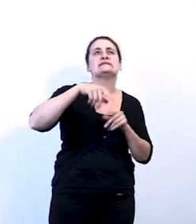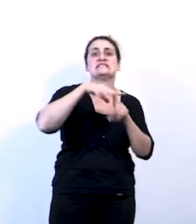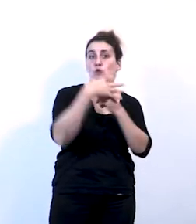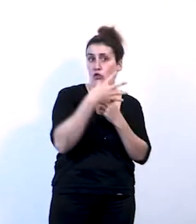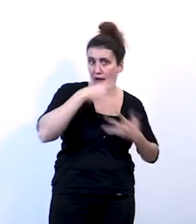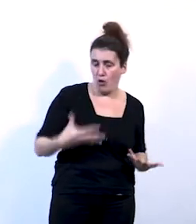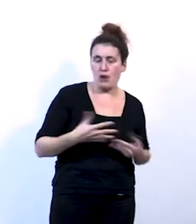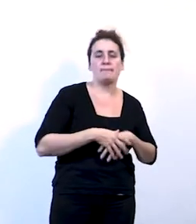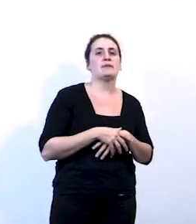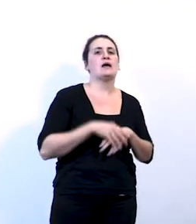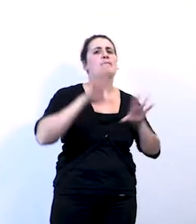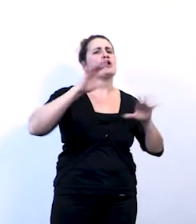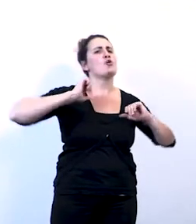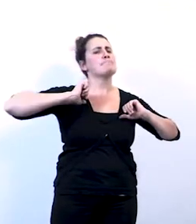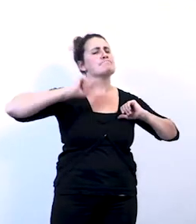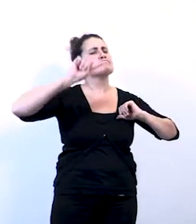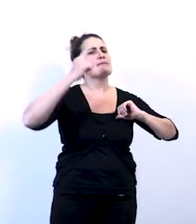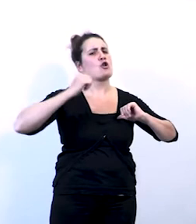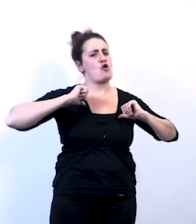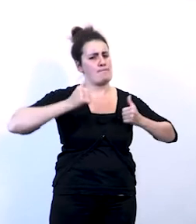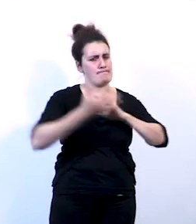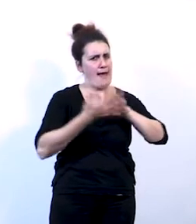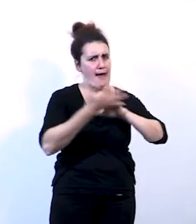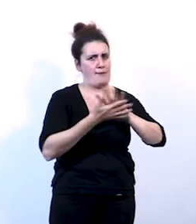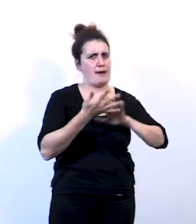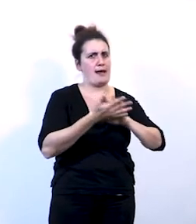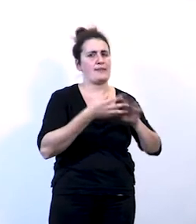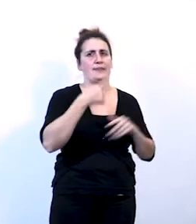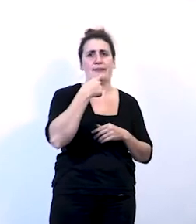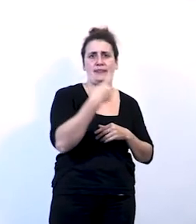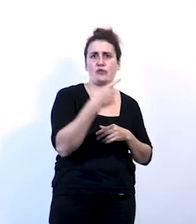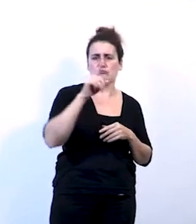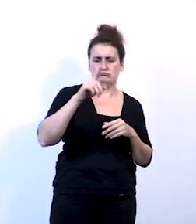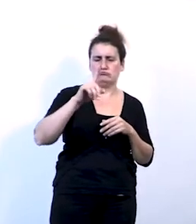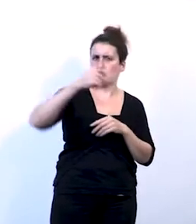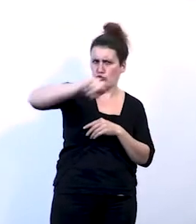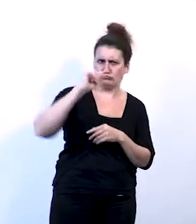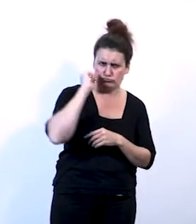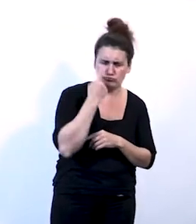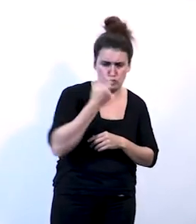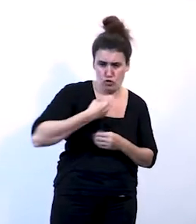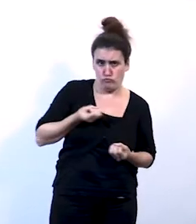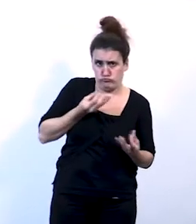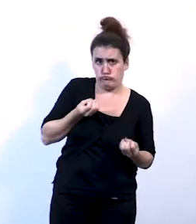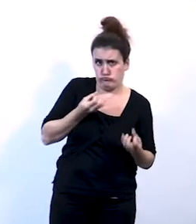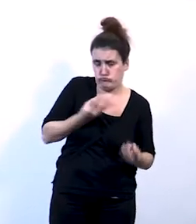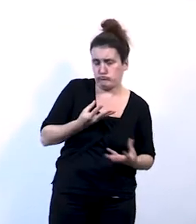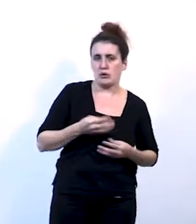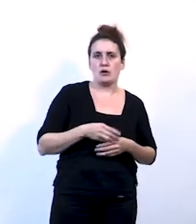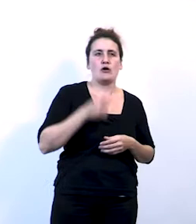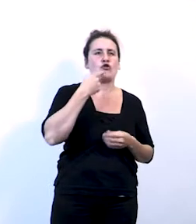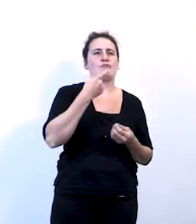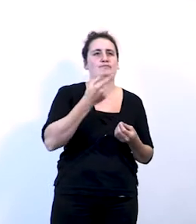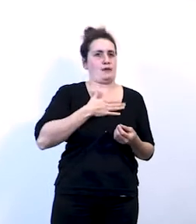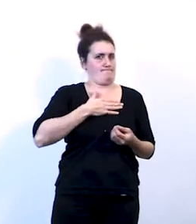presente. Pero entonces empiezo hablando y diciendo de que ya se van a dar cuenta cuando yo les cuente o les narre